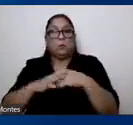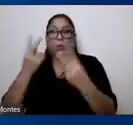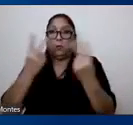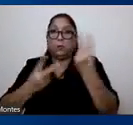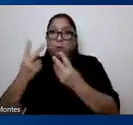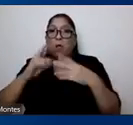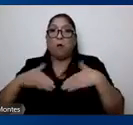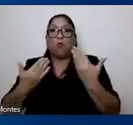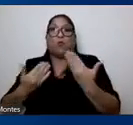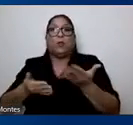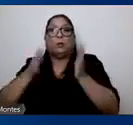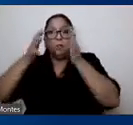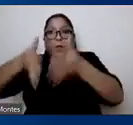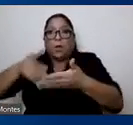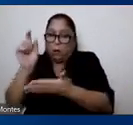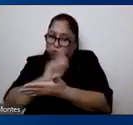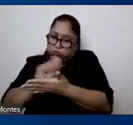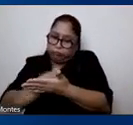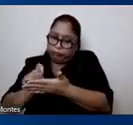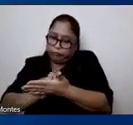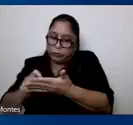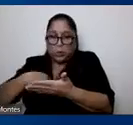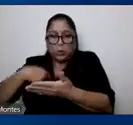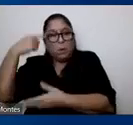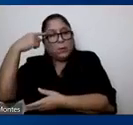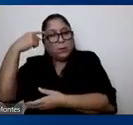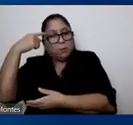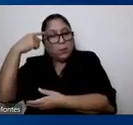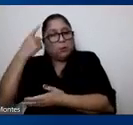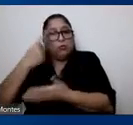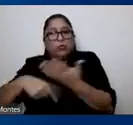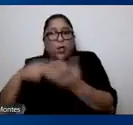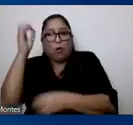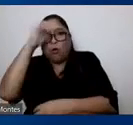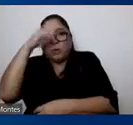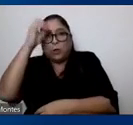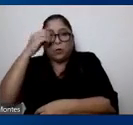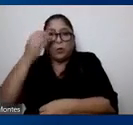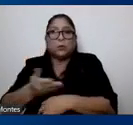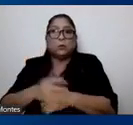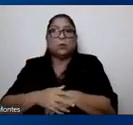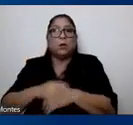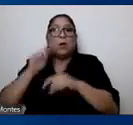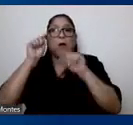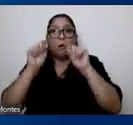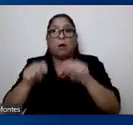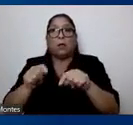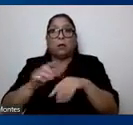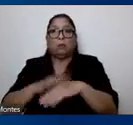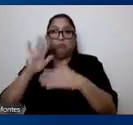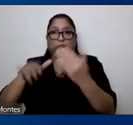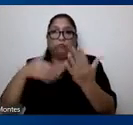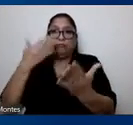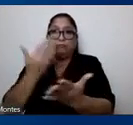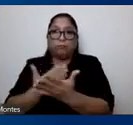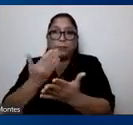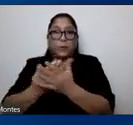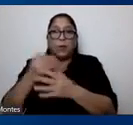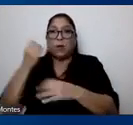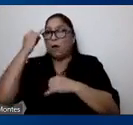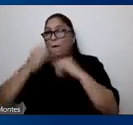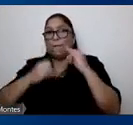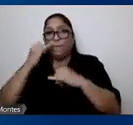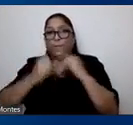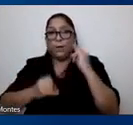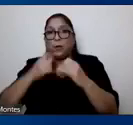cuales pueden dejar sus reflexiones. Y aquí hemos llegado al término